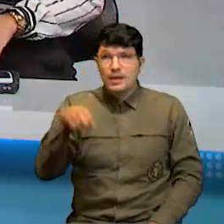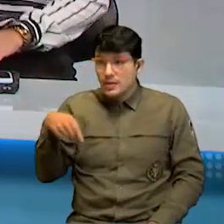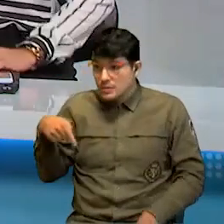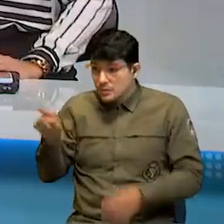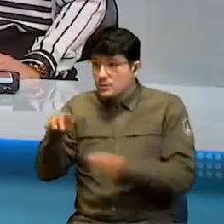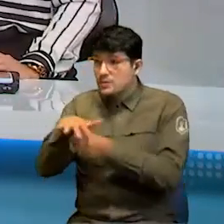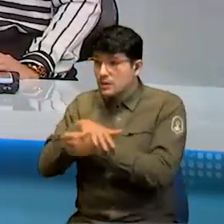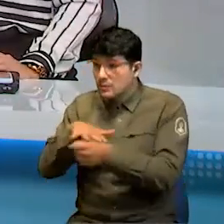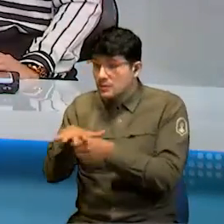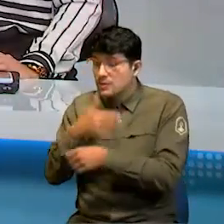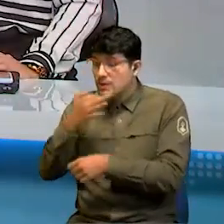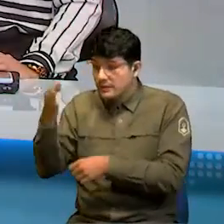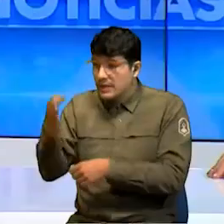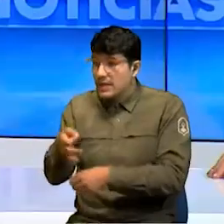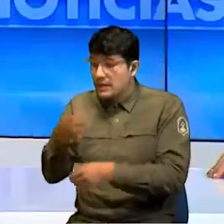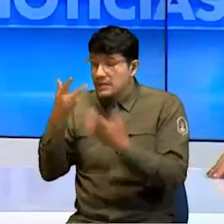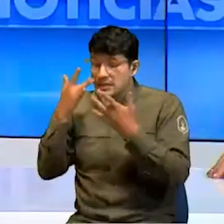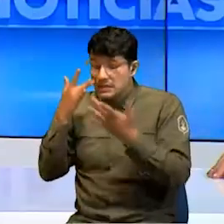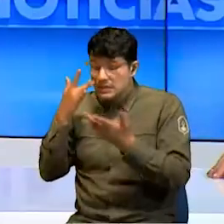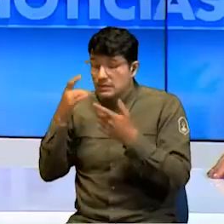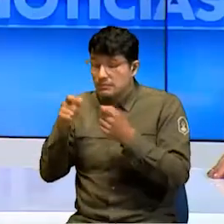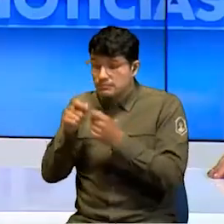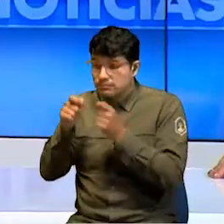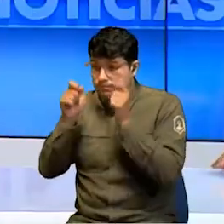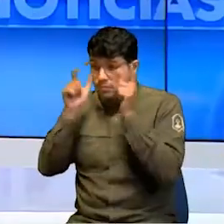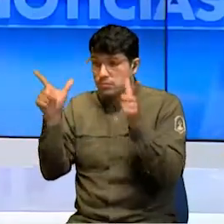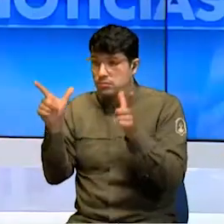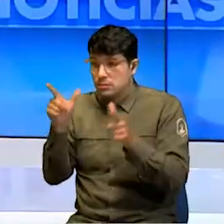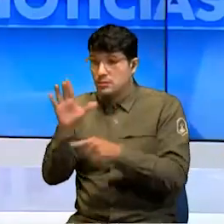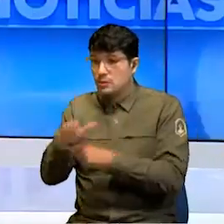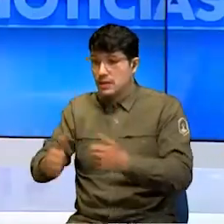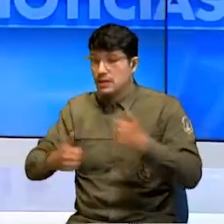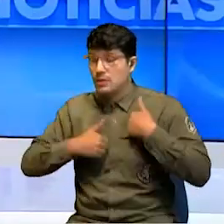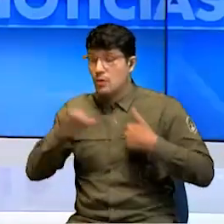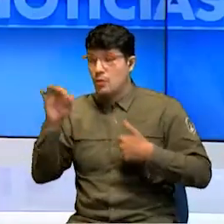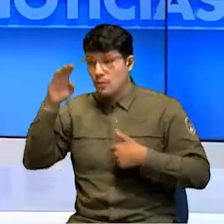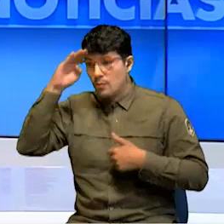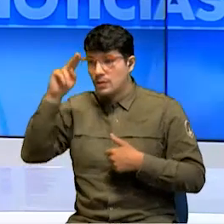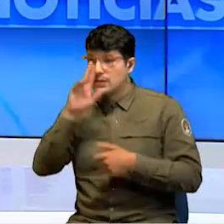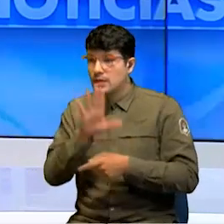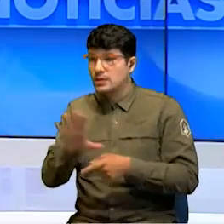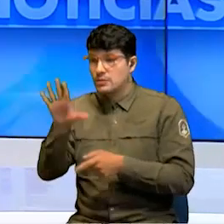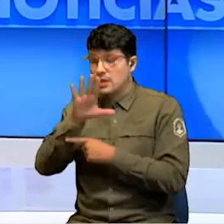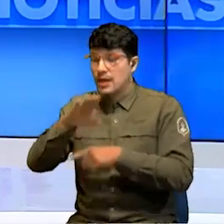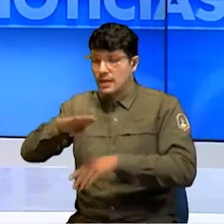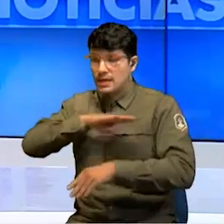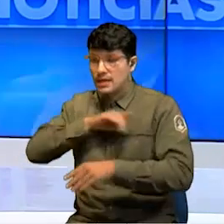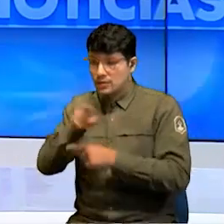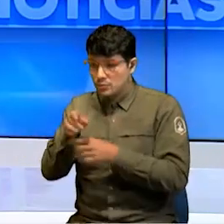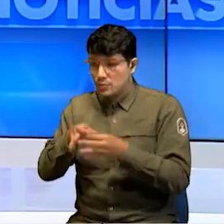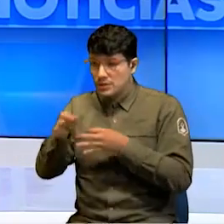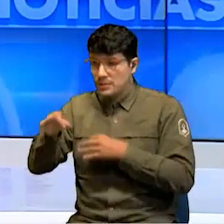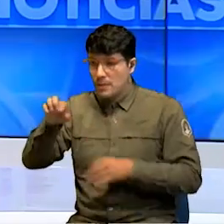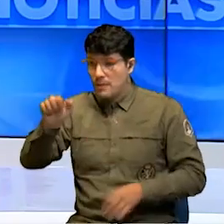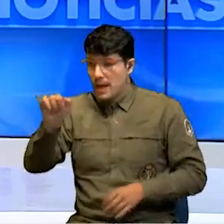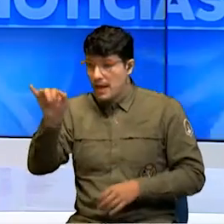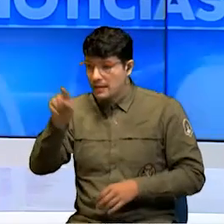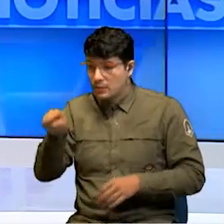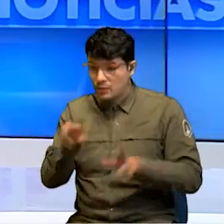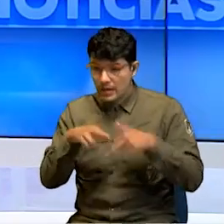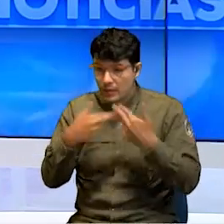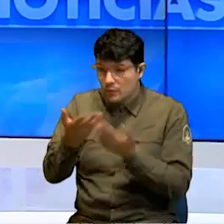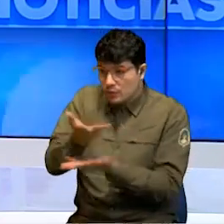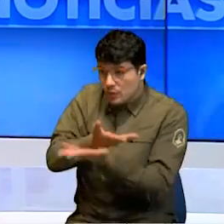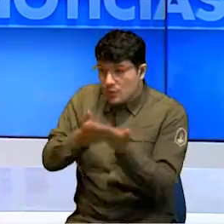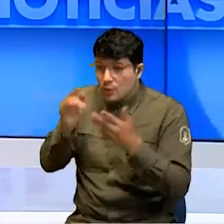situación ya alertó a las autoridades como el ejército, la policía y la alcaldía de Los Patios, que en un consejo de seguridad se debatió